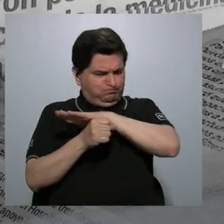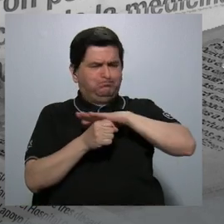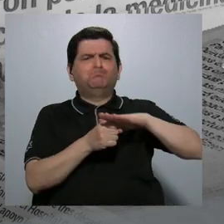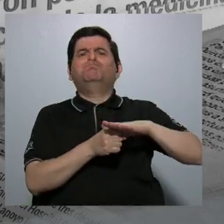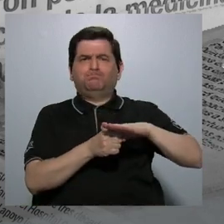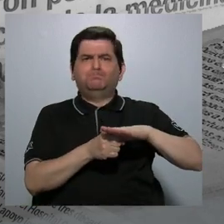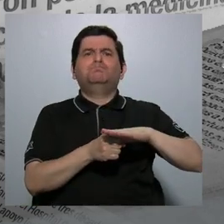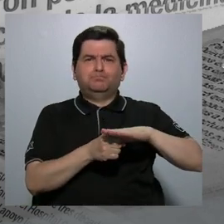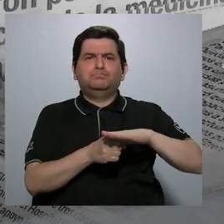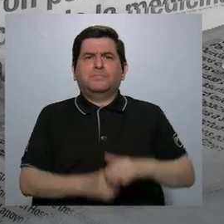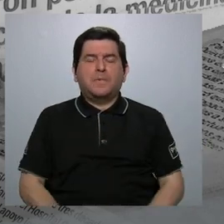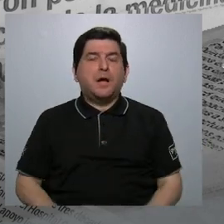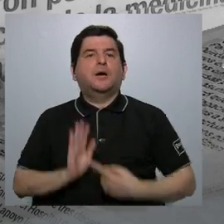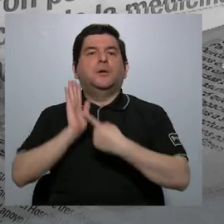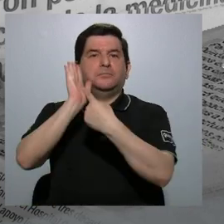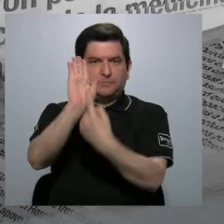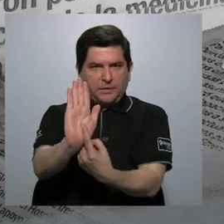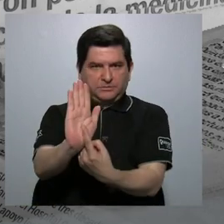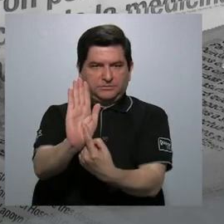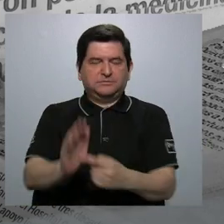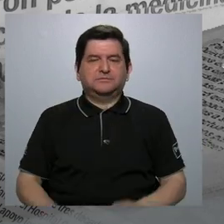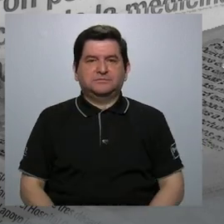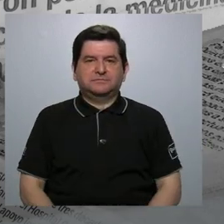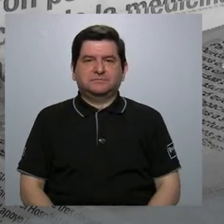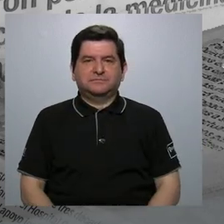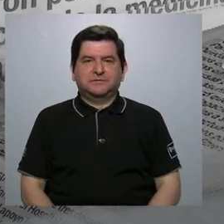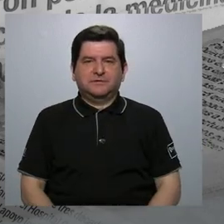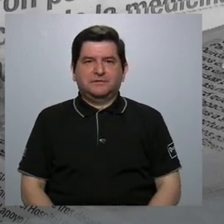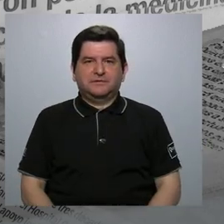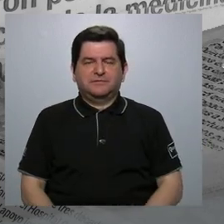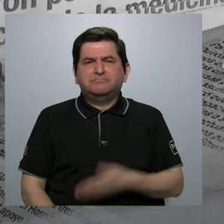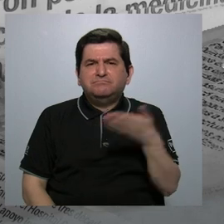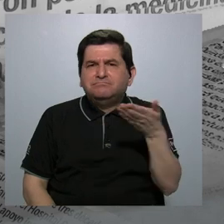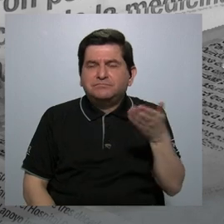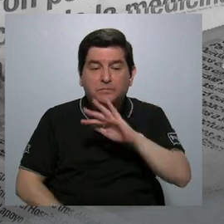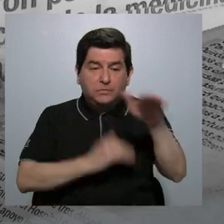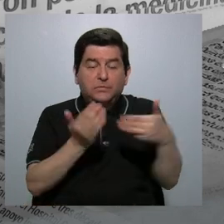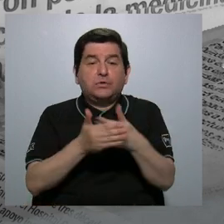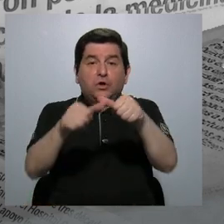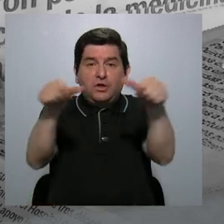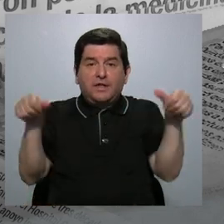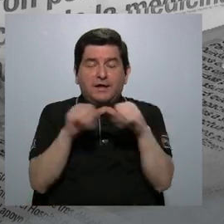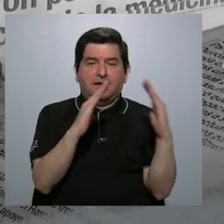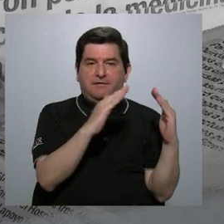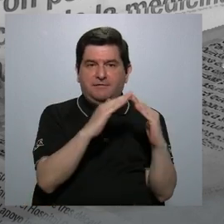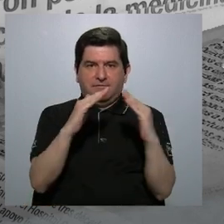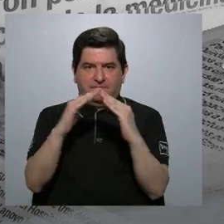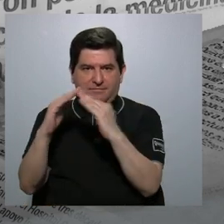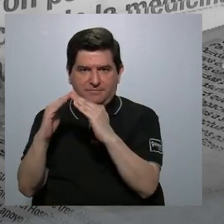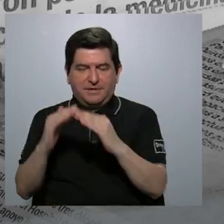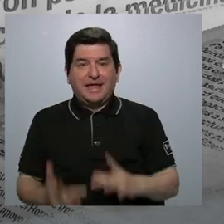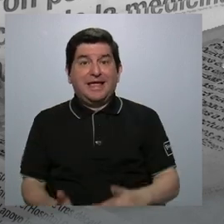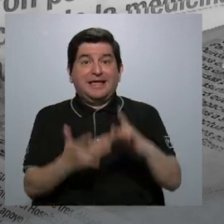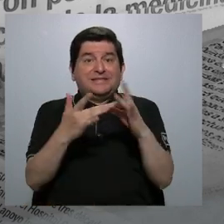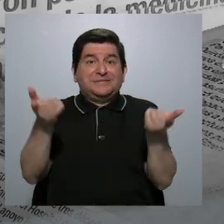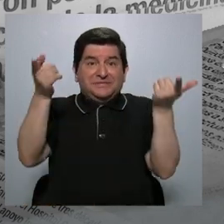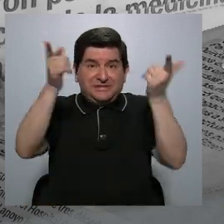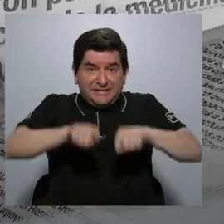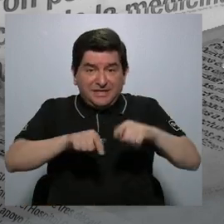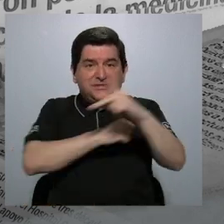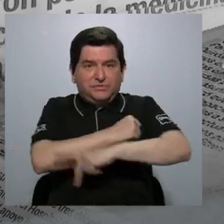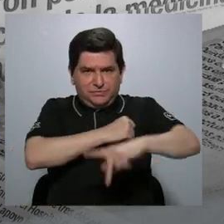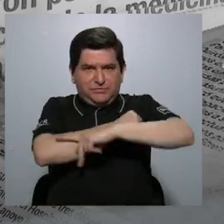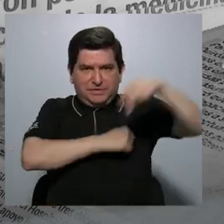que presentaron y tiene que ver con todo el sector vivienda, sobre todo lo que sucede en